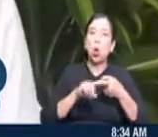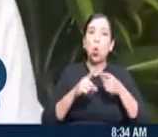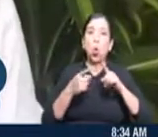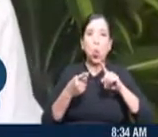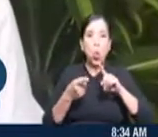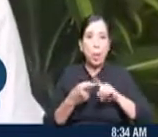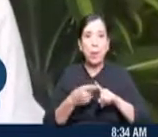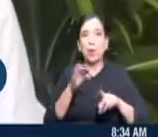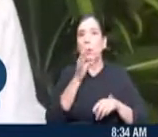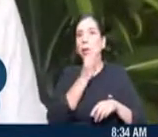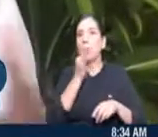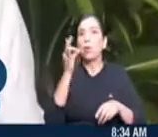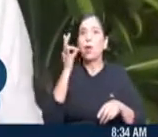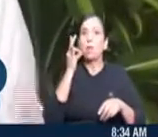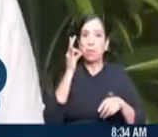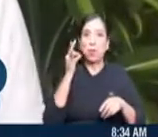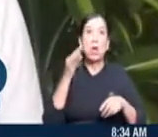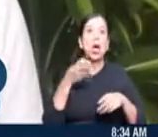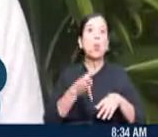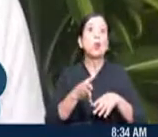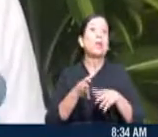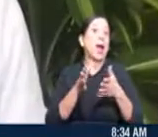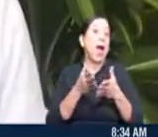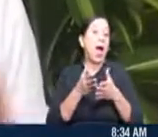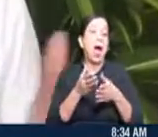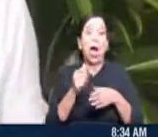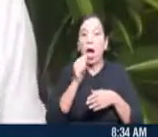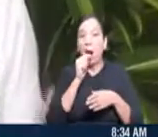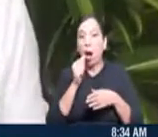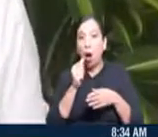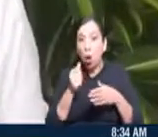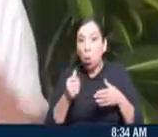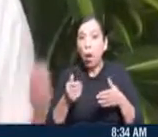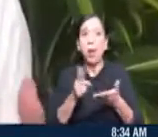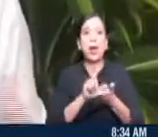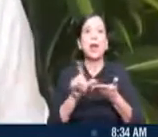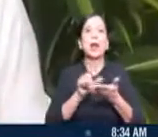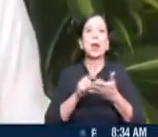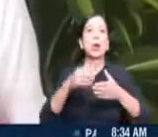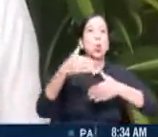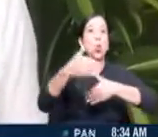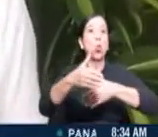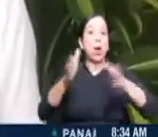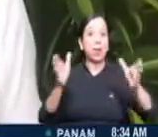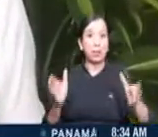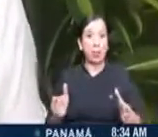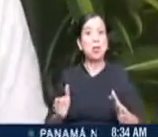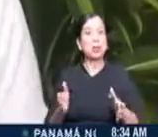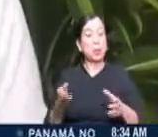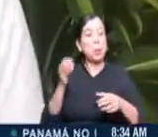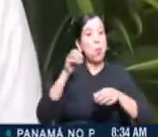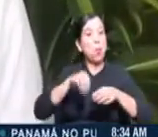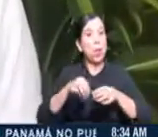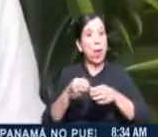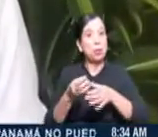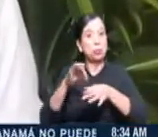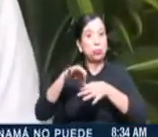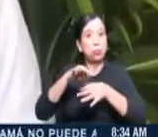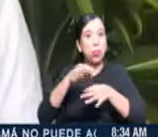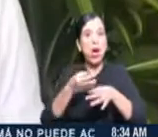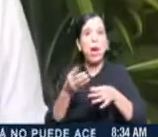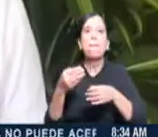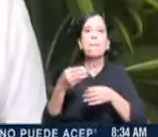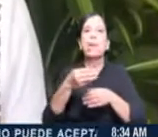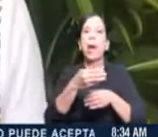tiene acceso a agua pristina, agua fresca, ¿por qué no poner unas tinas y convertirse en productor? Ya sea